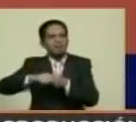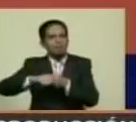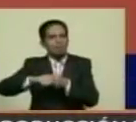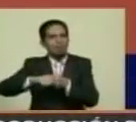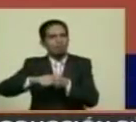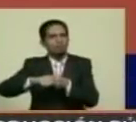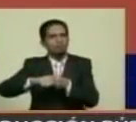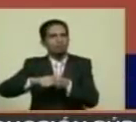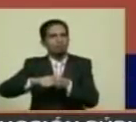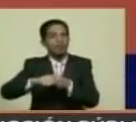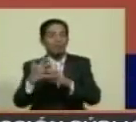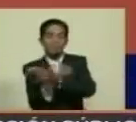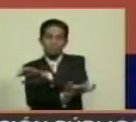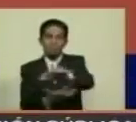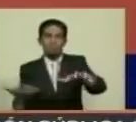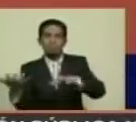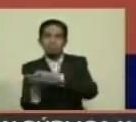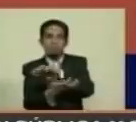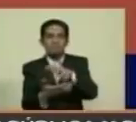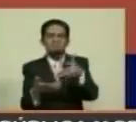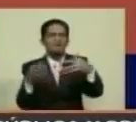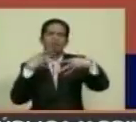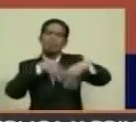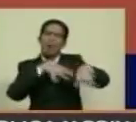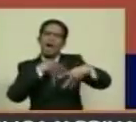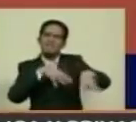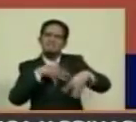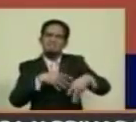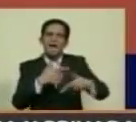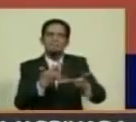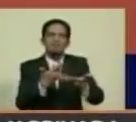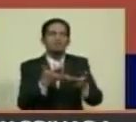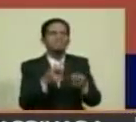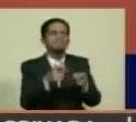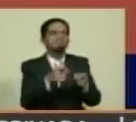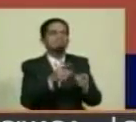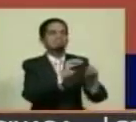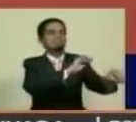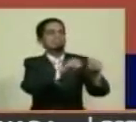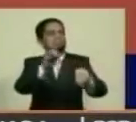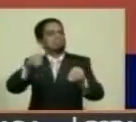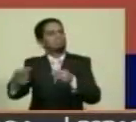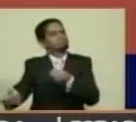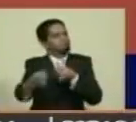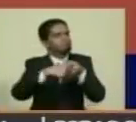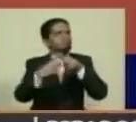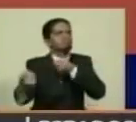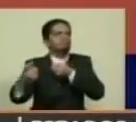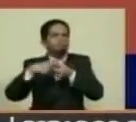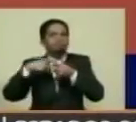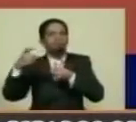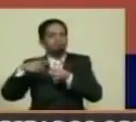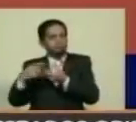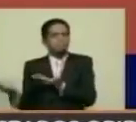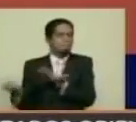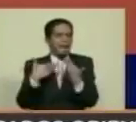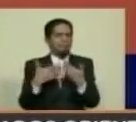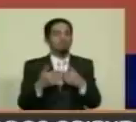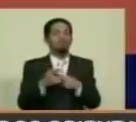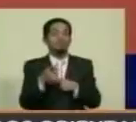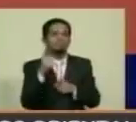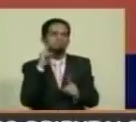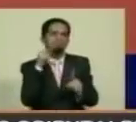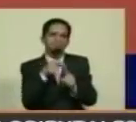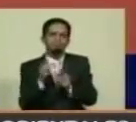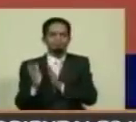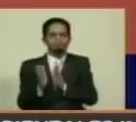Convirtieron a las guarimbas en una especie de agencias de reclutamiento para poder perpetrar